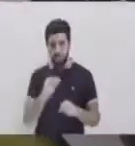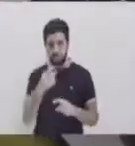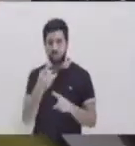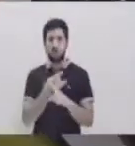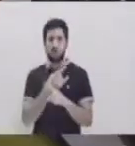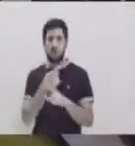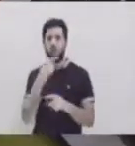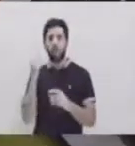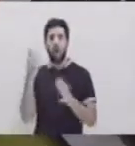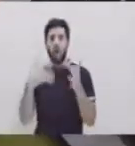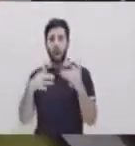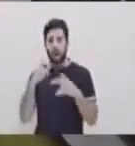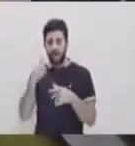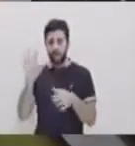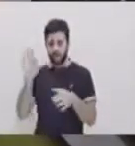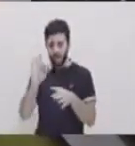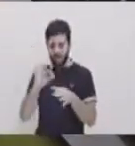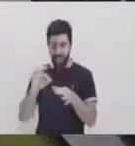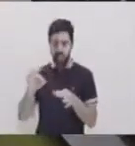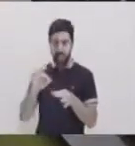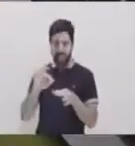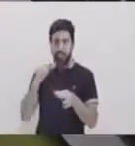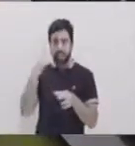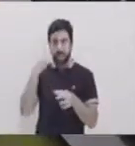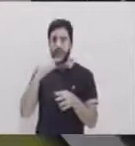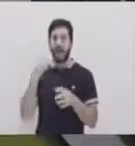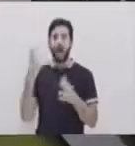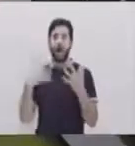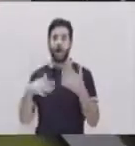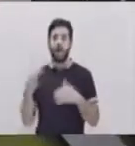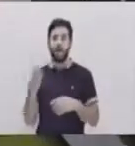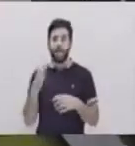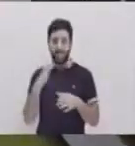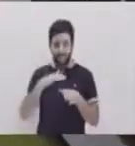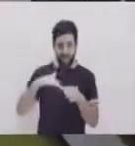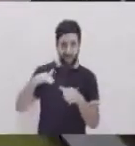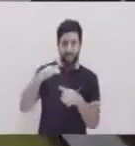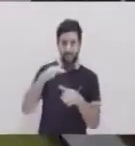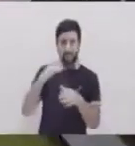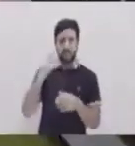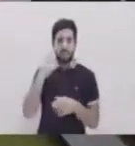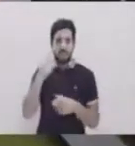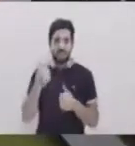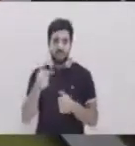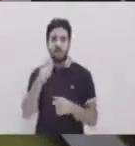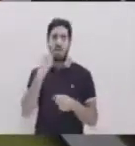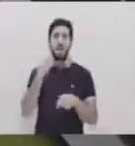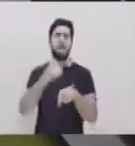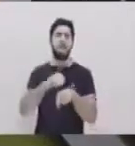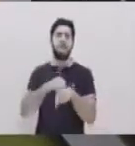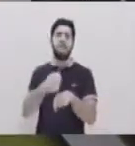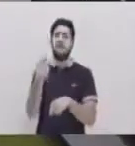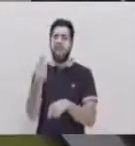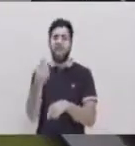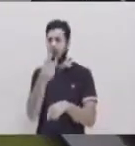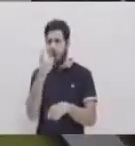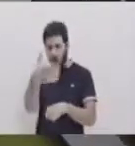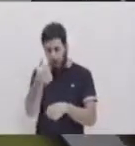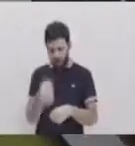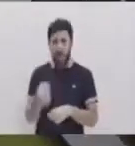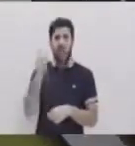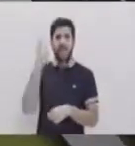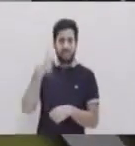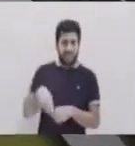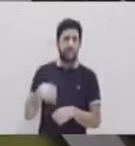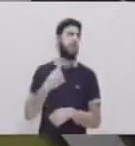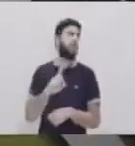podemos utilizar el colorante vegetal y dejar únicamente la base de agua con el colorante,